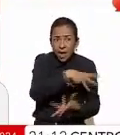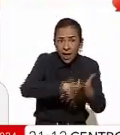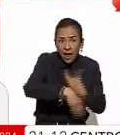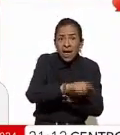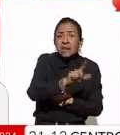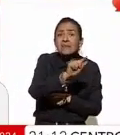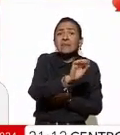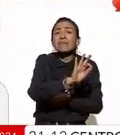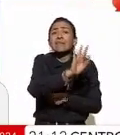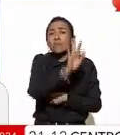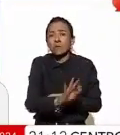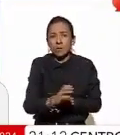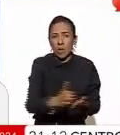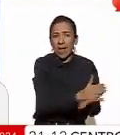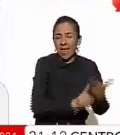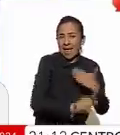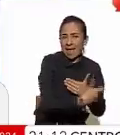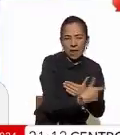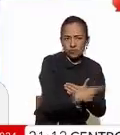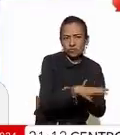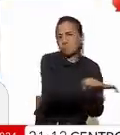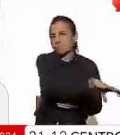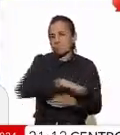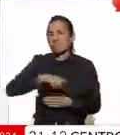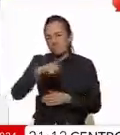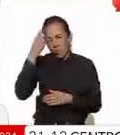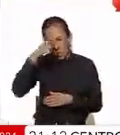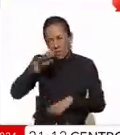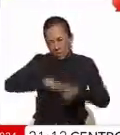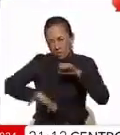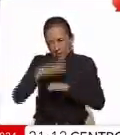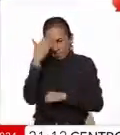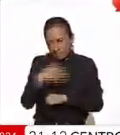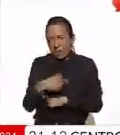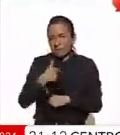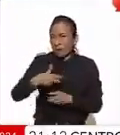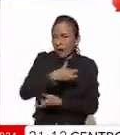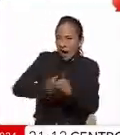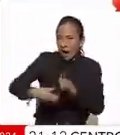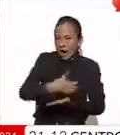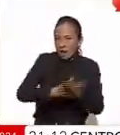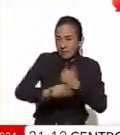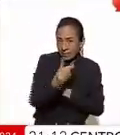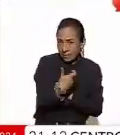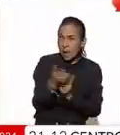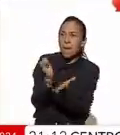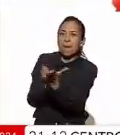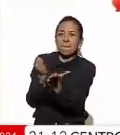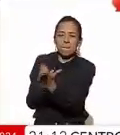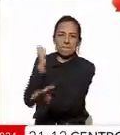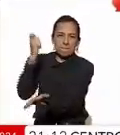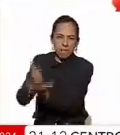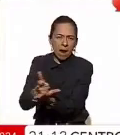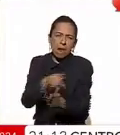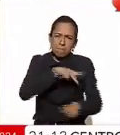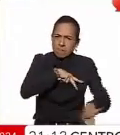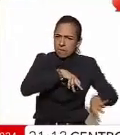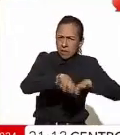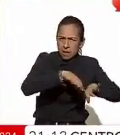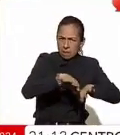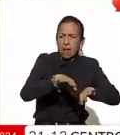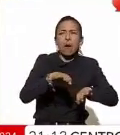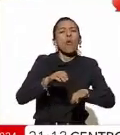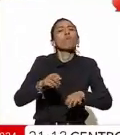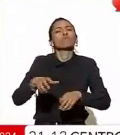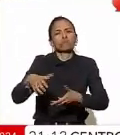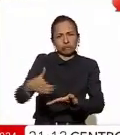no de sus utilidades. Cualquier empresario sabe que tú pagas impuestos por utilidades. Es decir, tienes ingresos por tu actividad ordinaria,